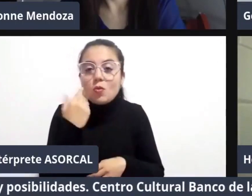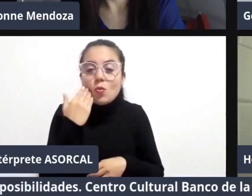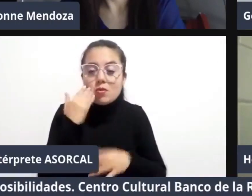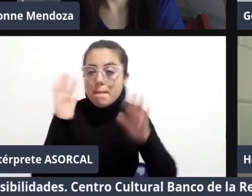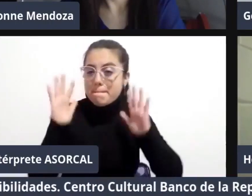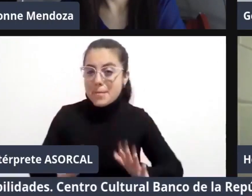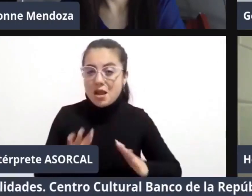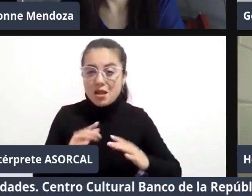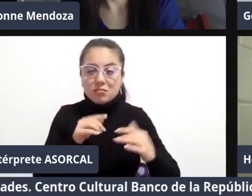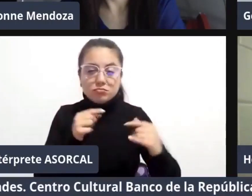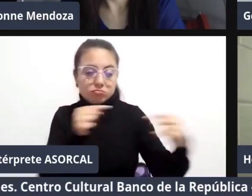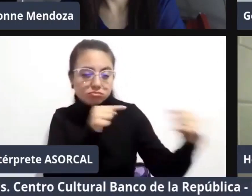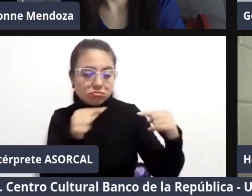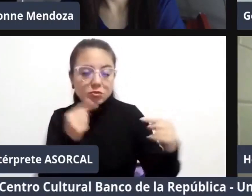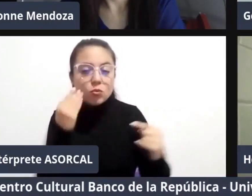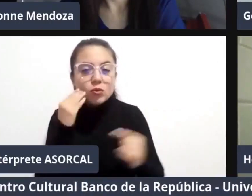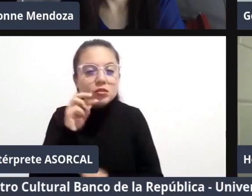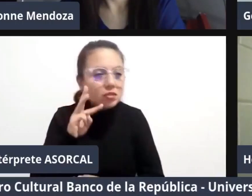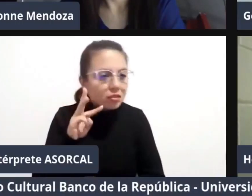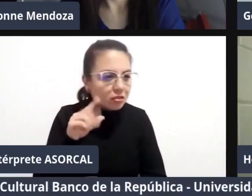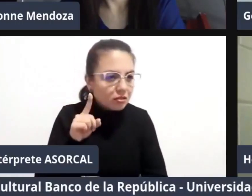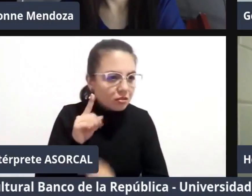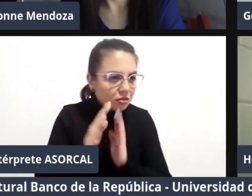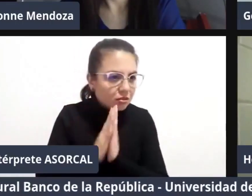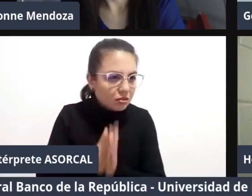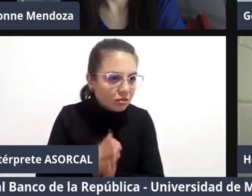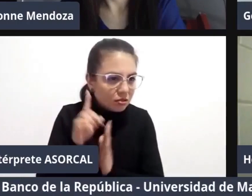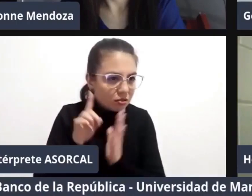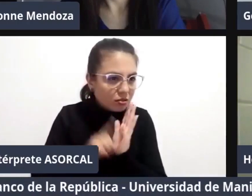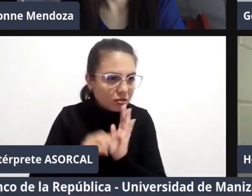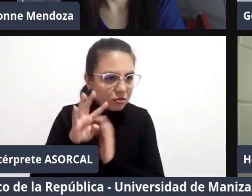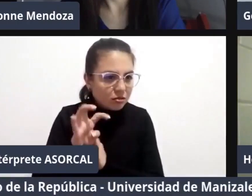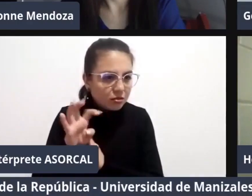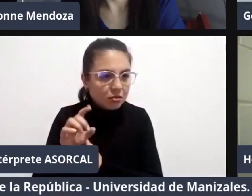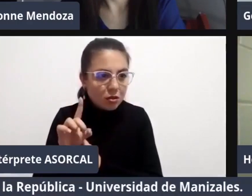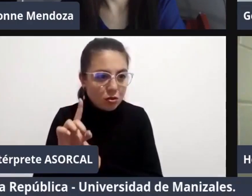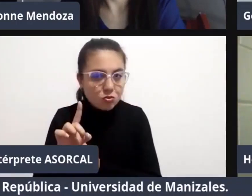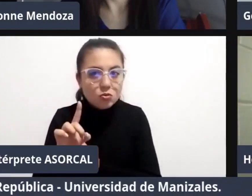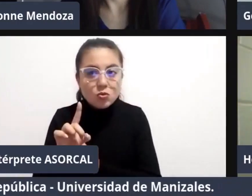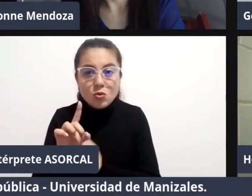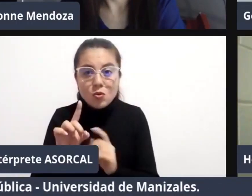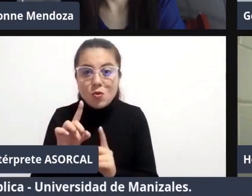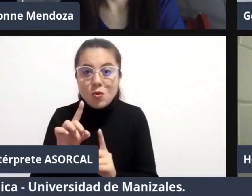un mes y medio antes del acuerdo de paz.